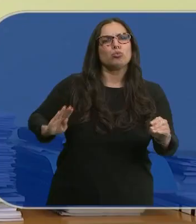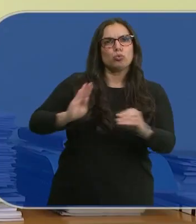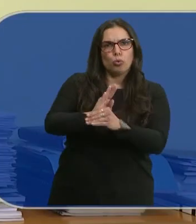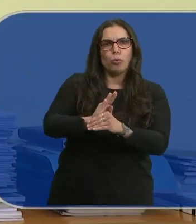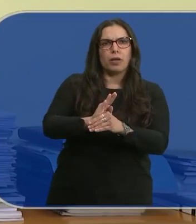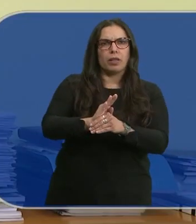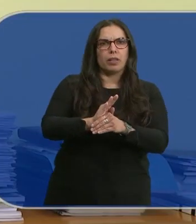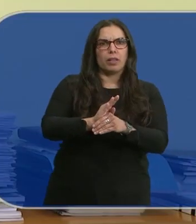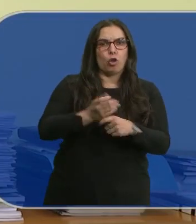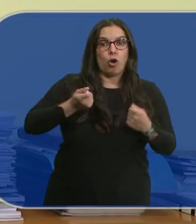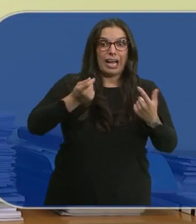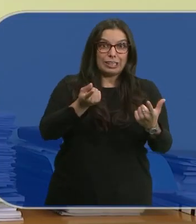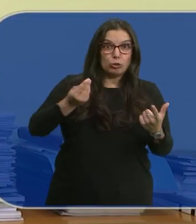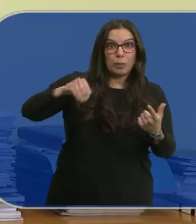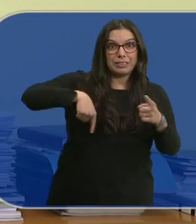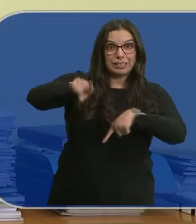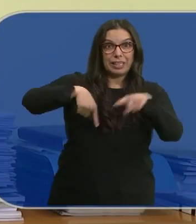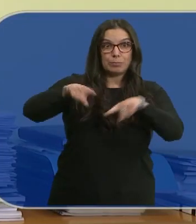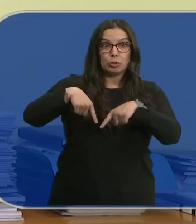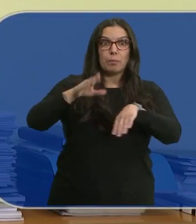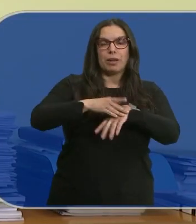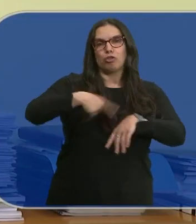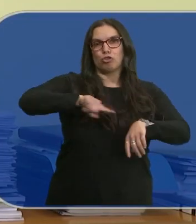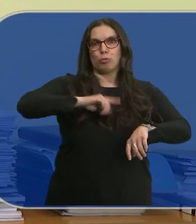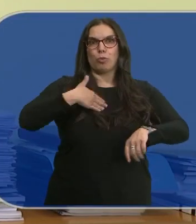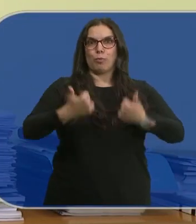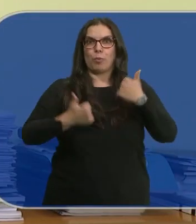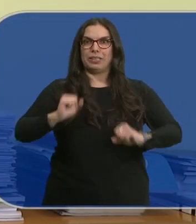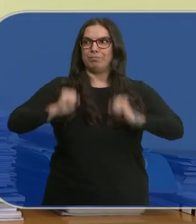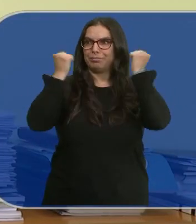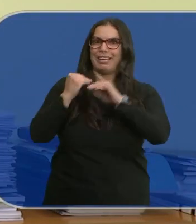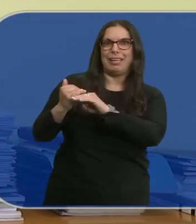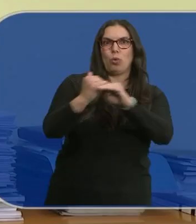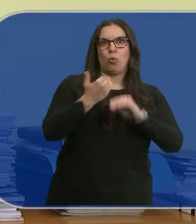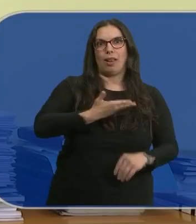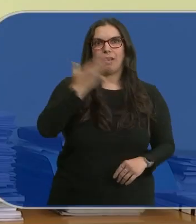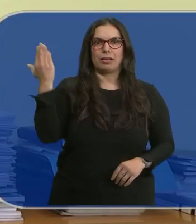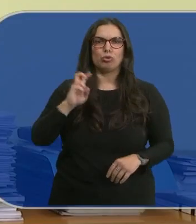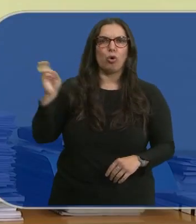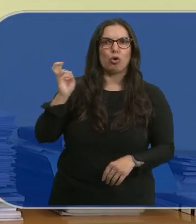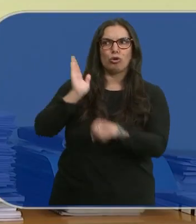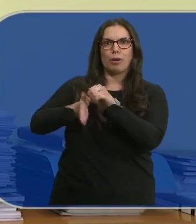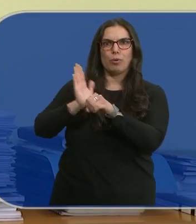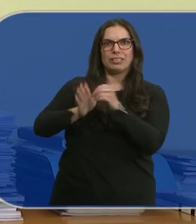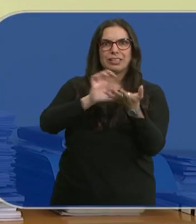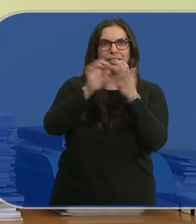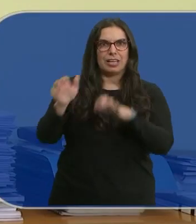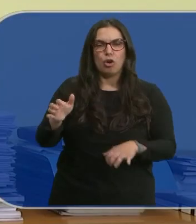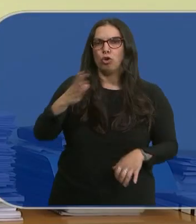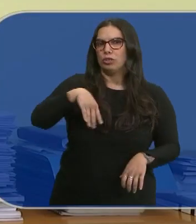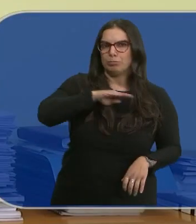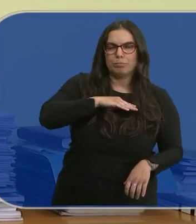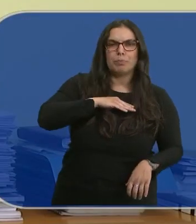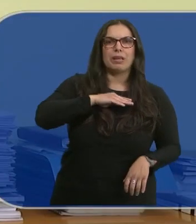subvencionar ese mayor coste de transporte para que nosotros podamos competir en igualdad de condiciones con otros remolacheros de Castilla y León,